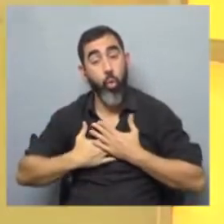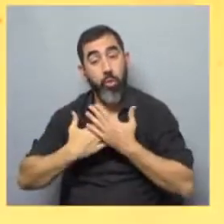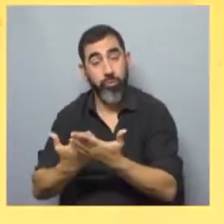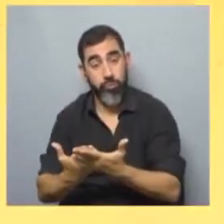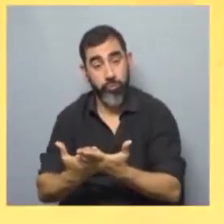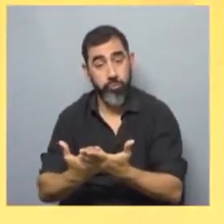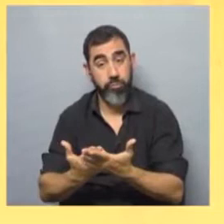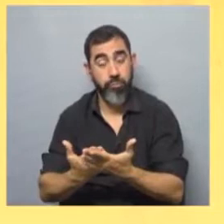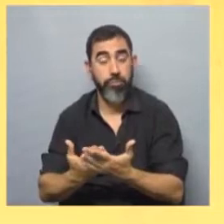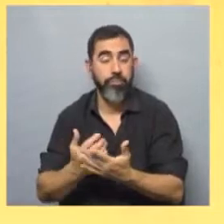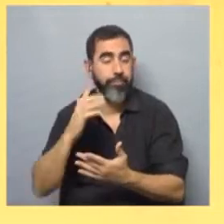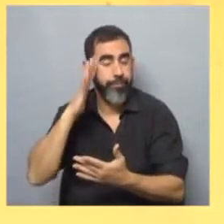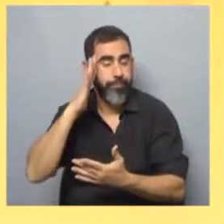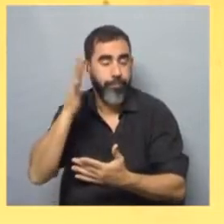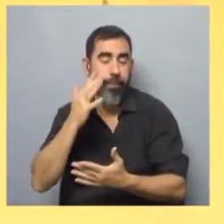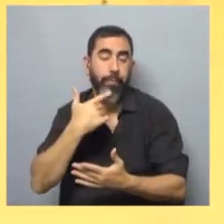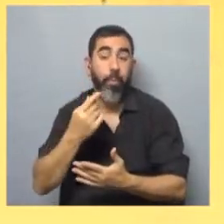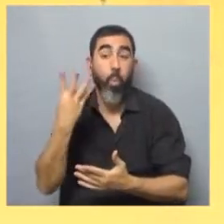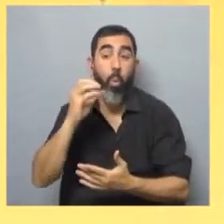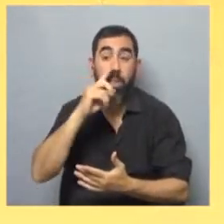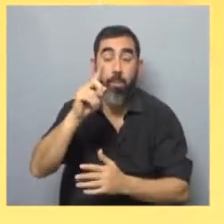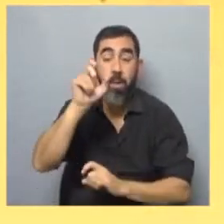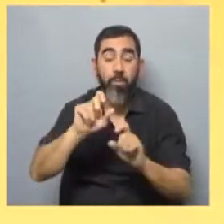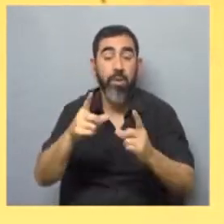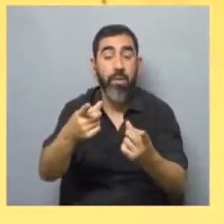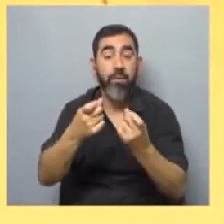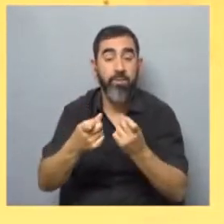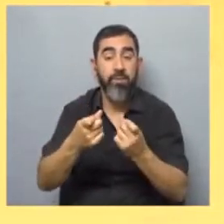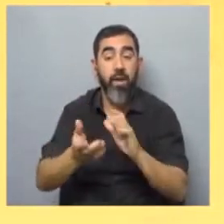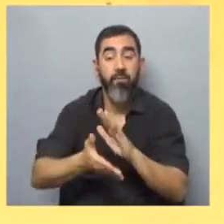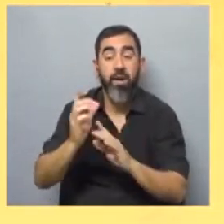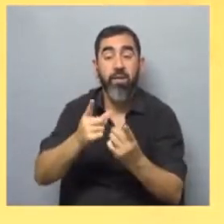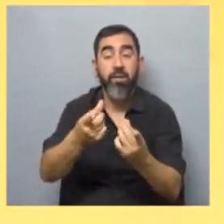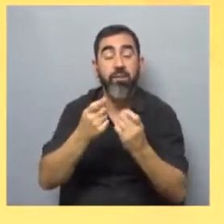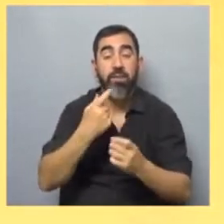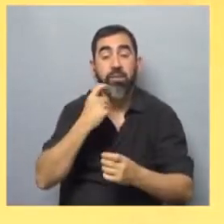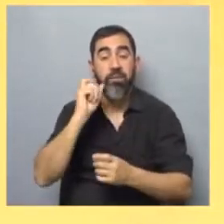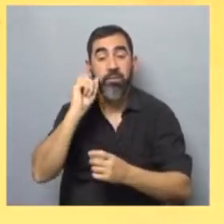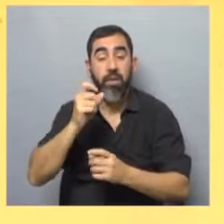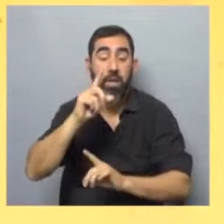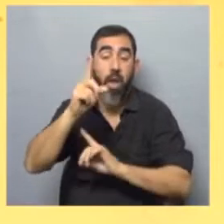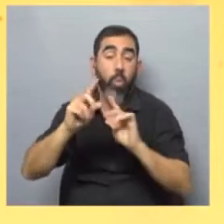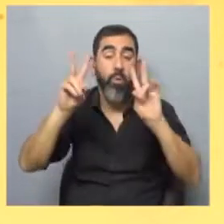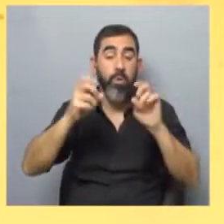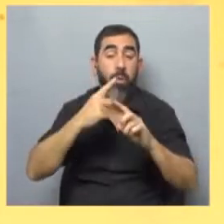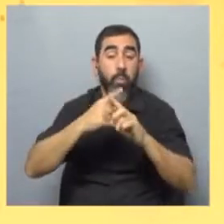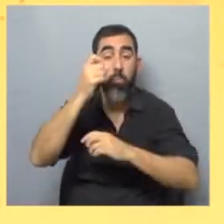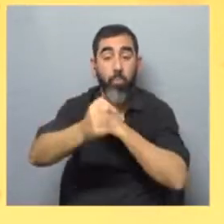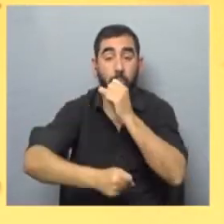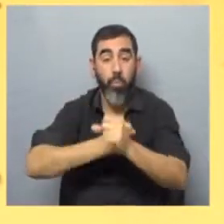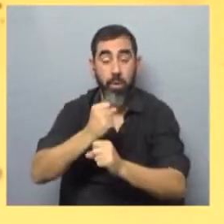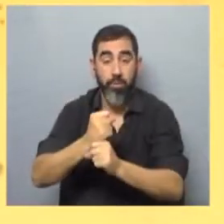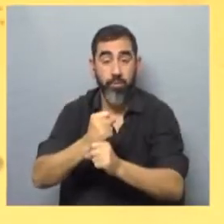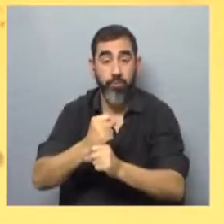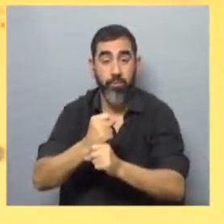Porque quizás si uno piensa que, bueno, más o menos 40.000 personas necesitan o van a necesitar sangre por algún motivo cada año en Uruguay